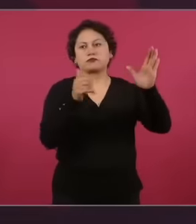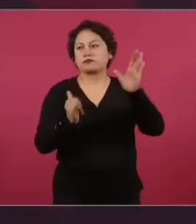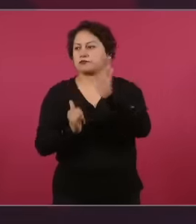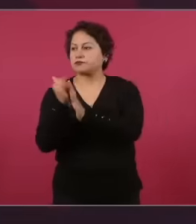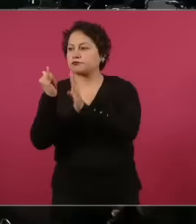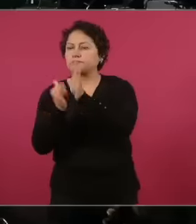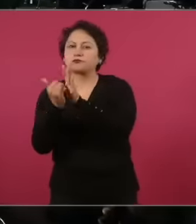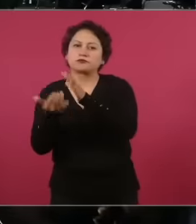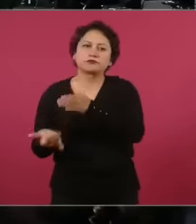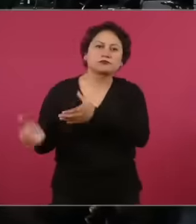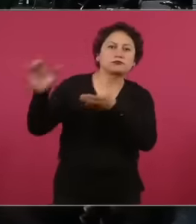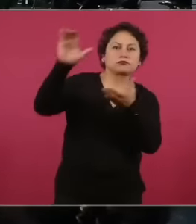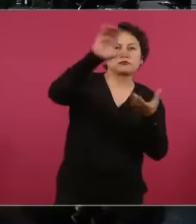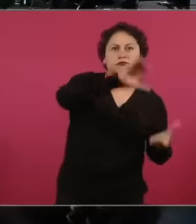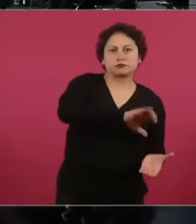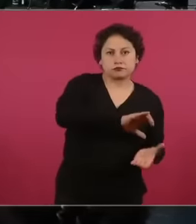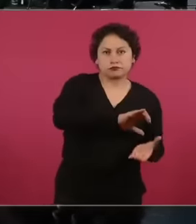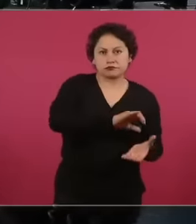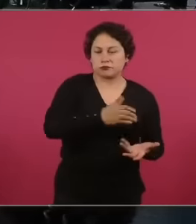Eso es